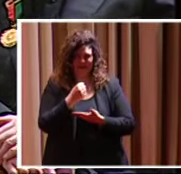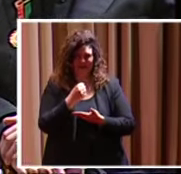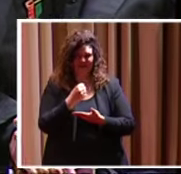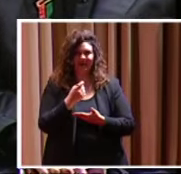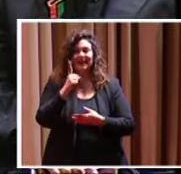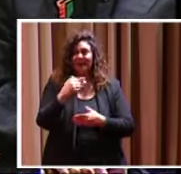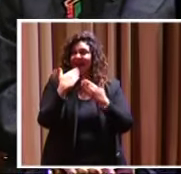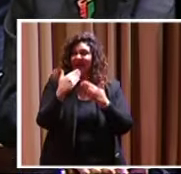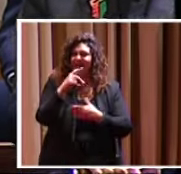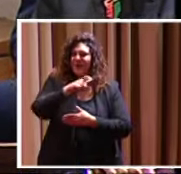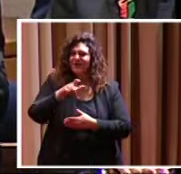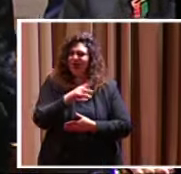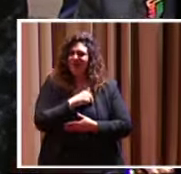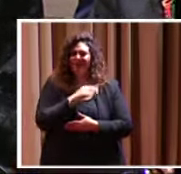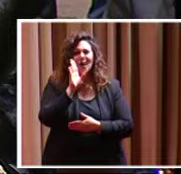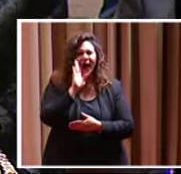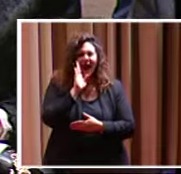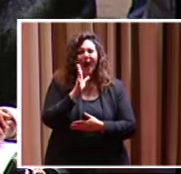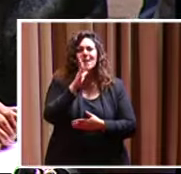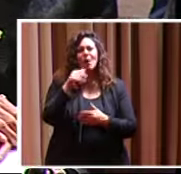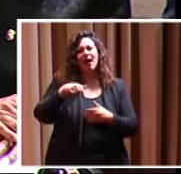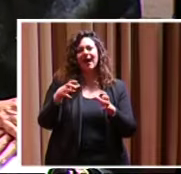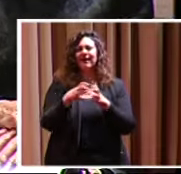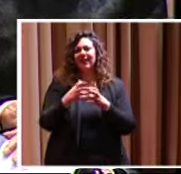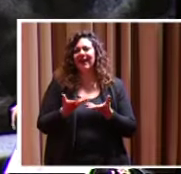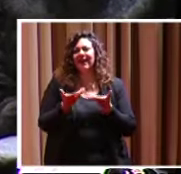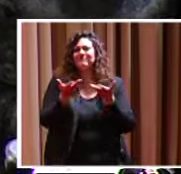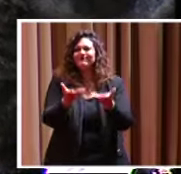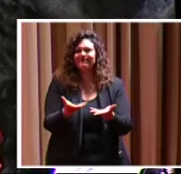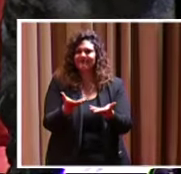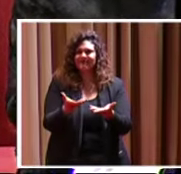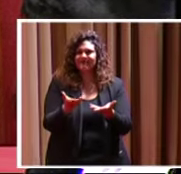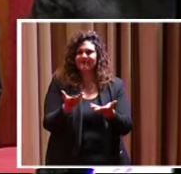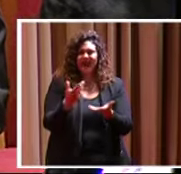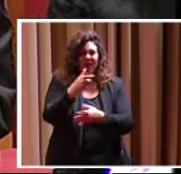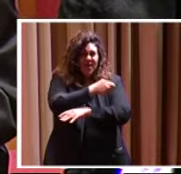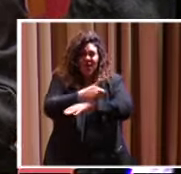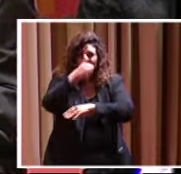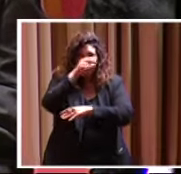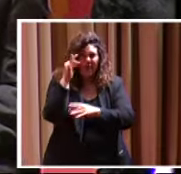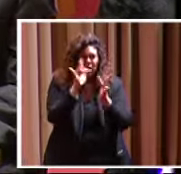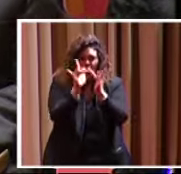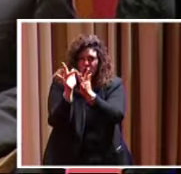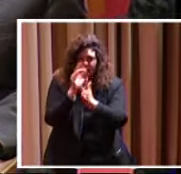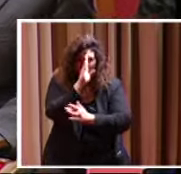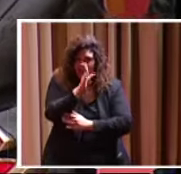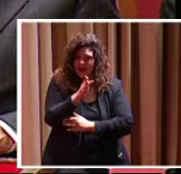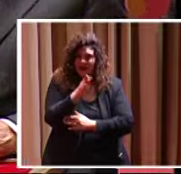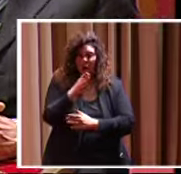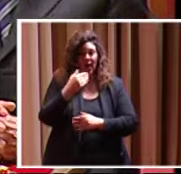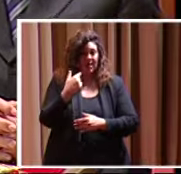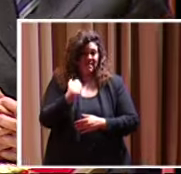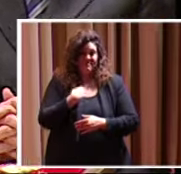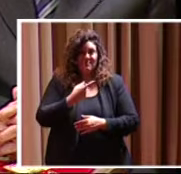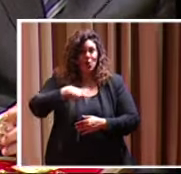Agradecimiento también a los premiados por haber servido a Granada desde el trato directo con sus ciudadanos hasta llevar el nombre y la imagen de nuestra